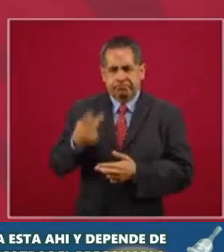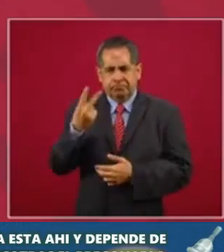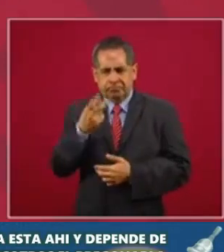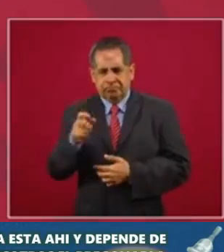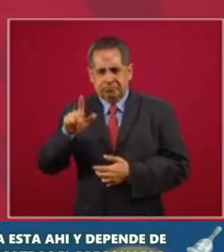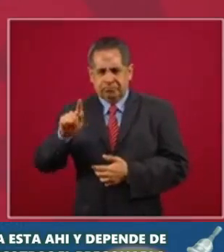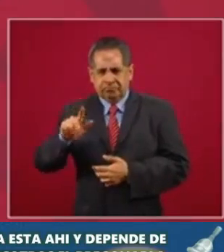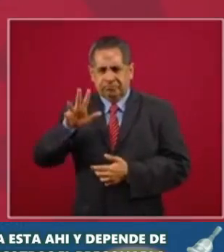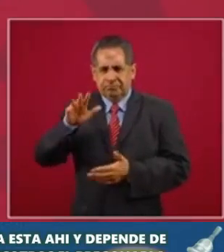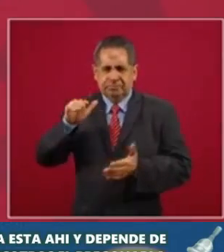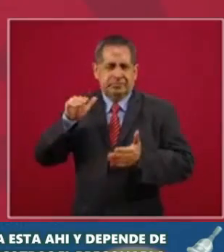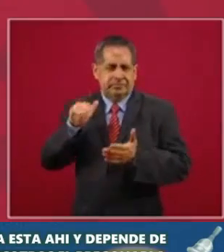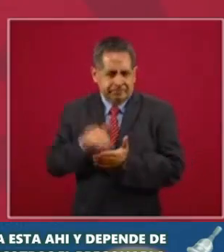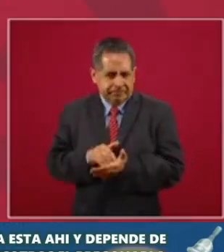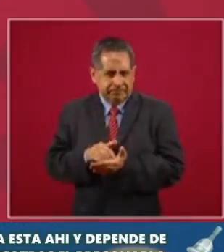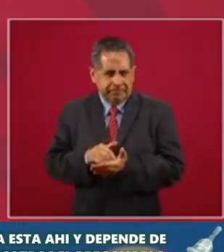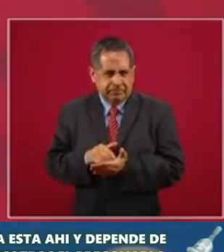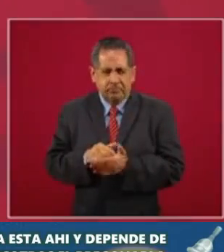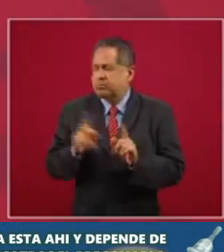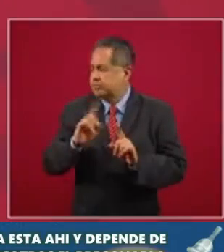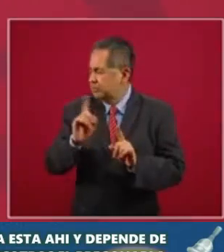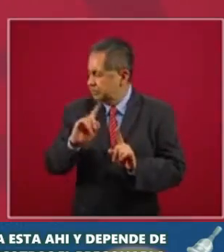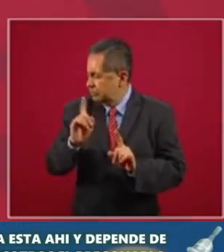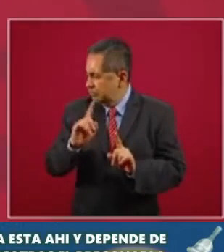275 mil no